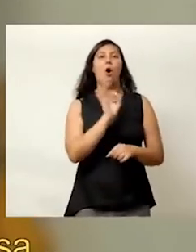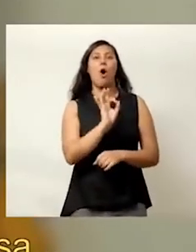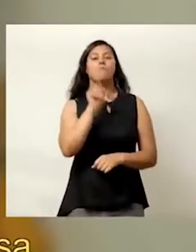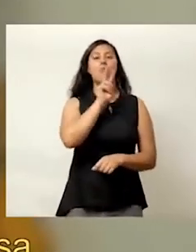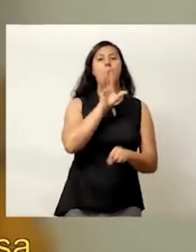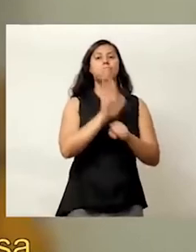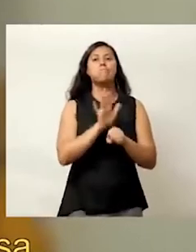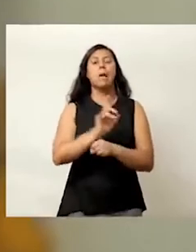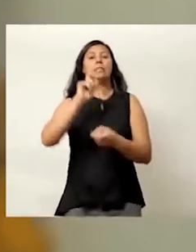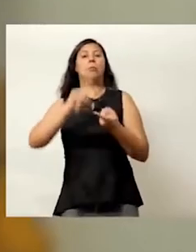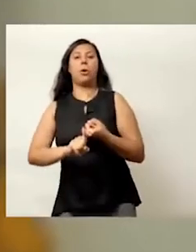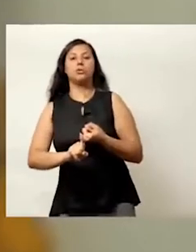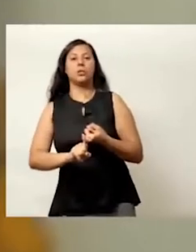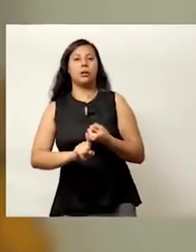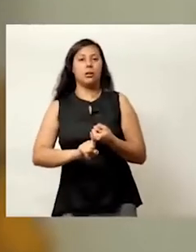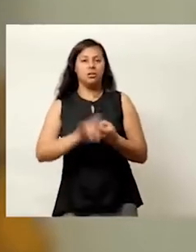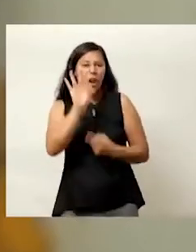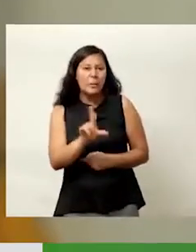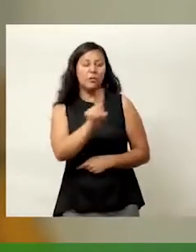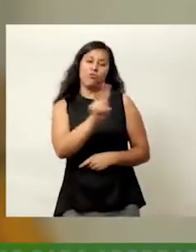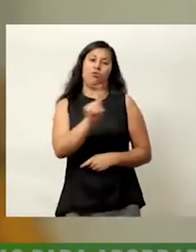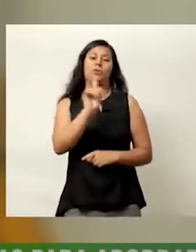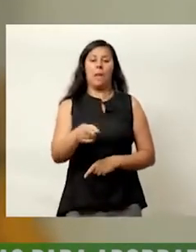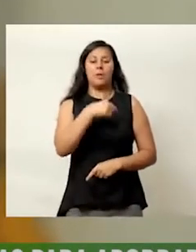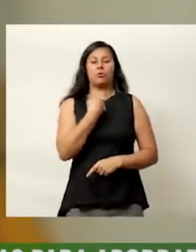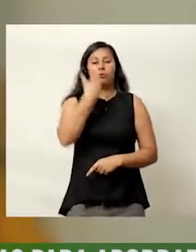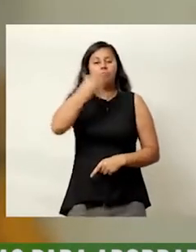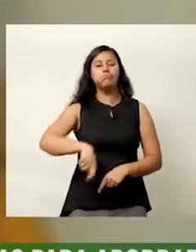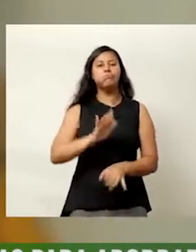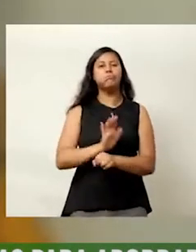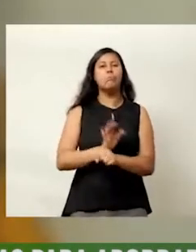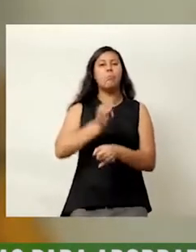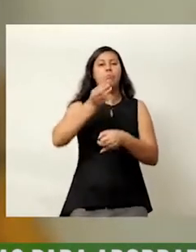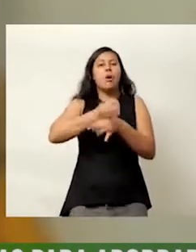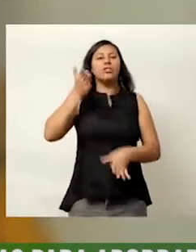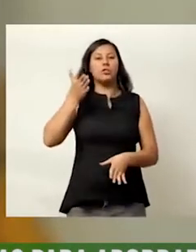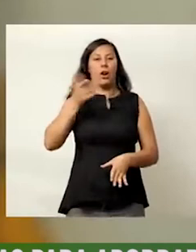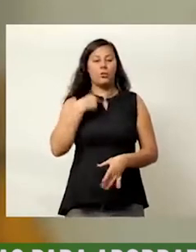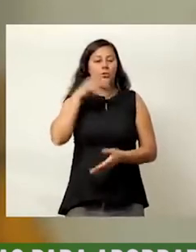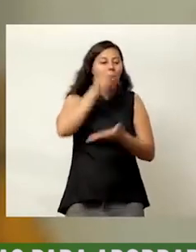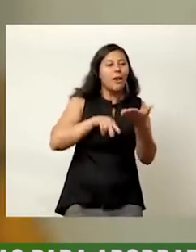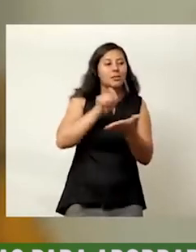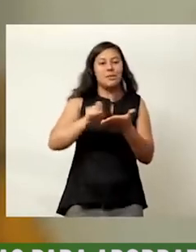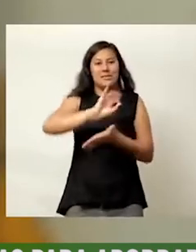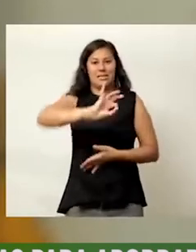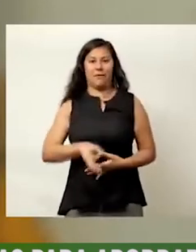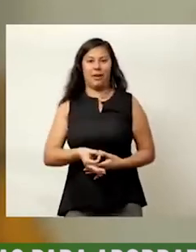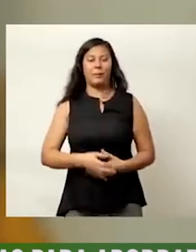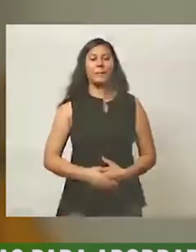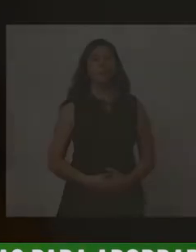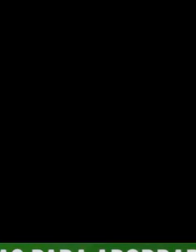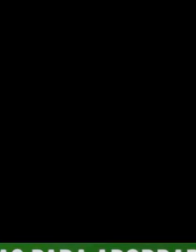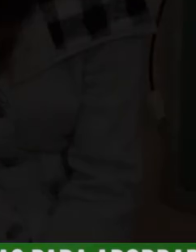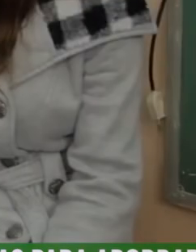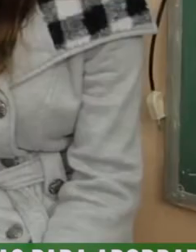Otra de las cosas también como súper significativas tienen que ver, sobre todo en las personas adultas, cómo pueden resignificar la ESI